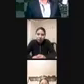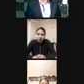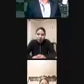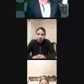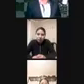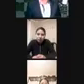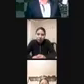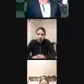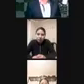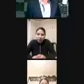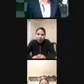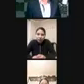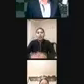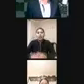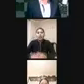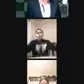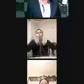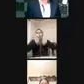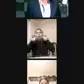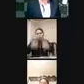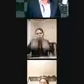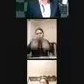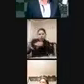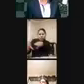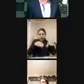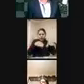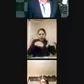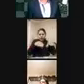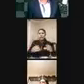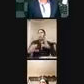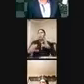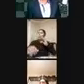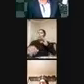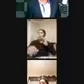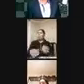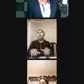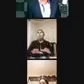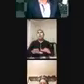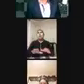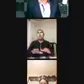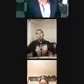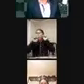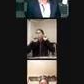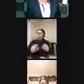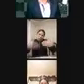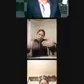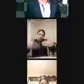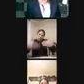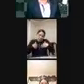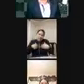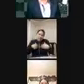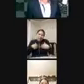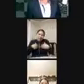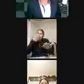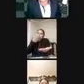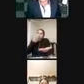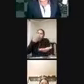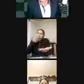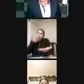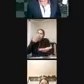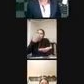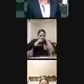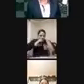¿cómo puedo tener una buena comunicación con mi hijo con síndrome de Down si yo como mamá tengo la discapacidad